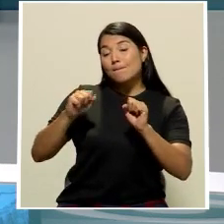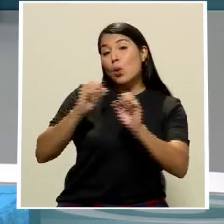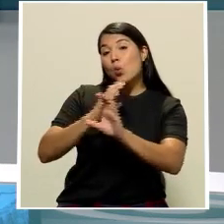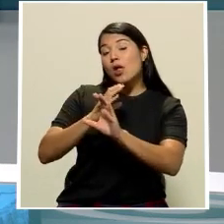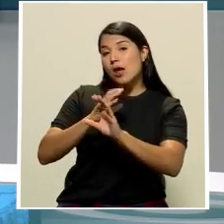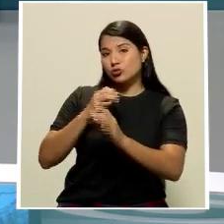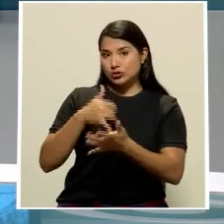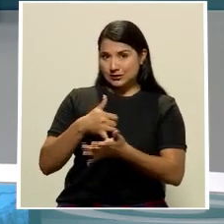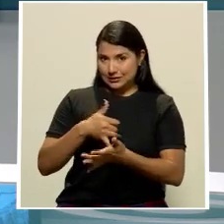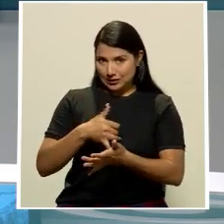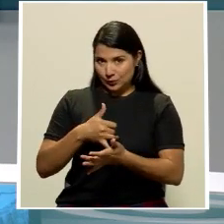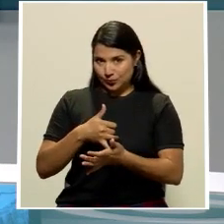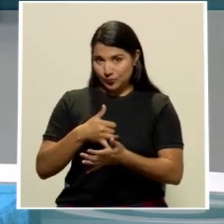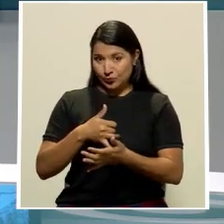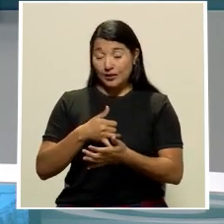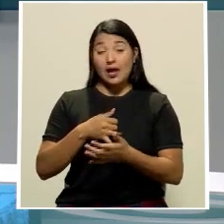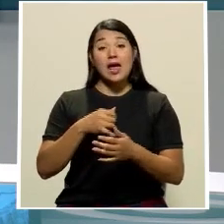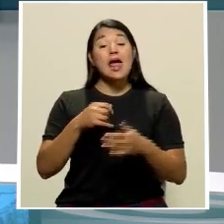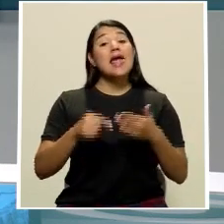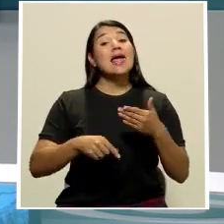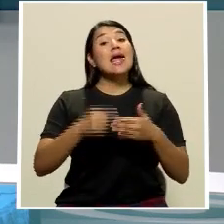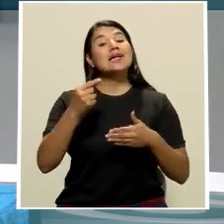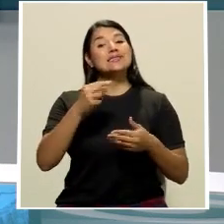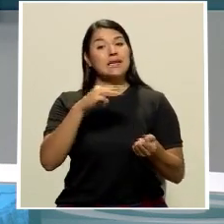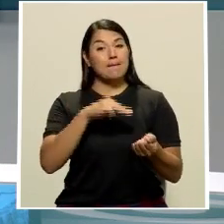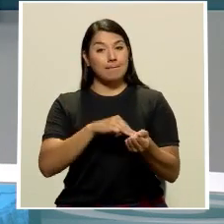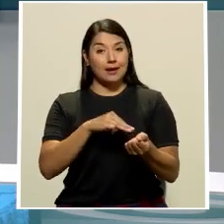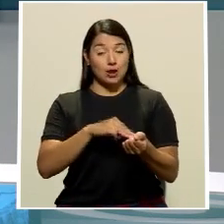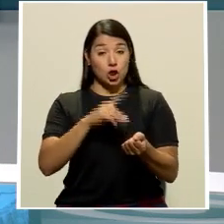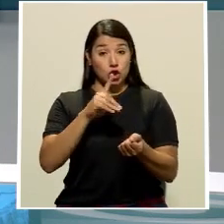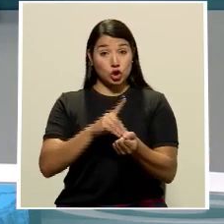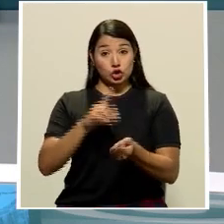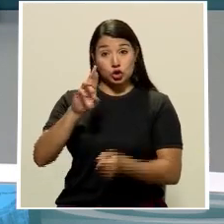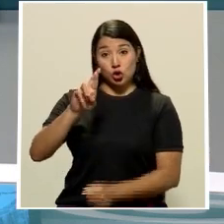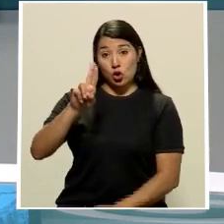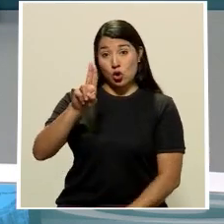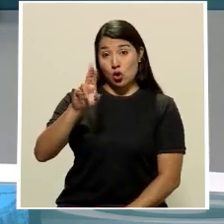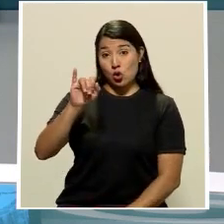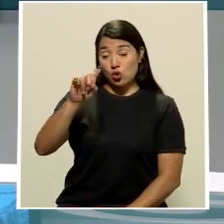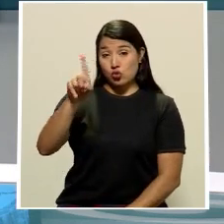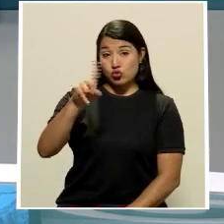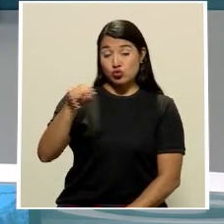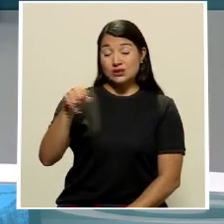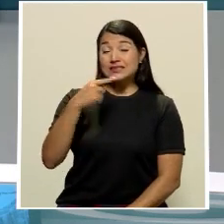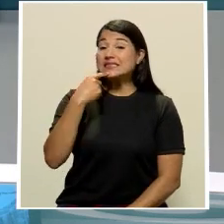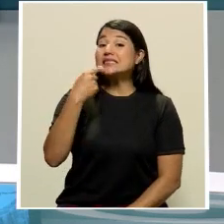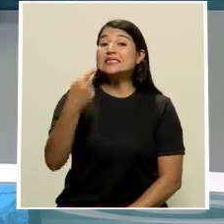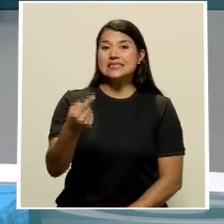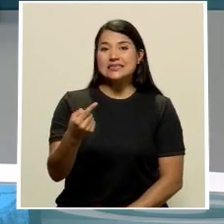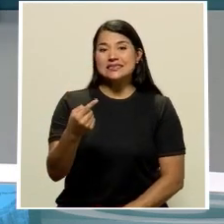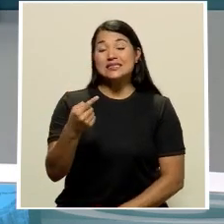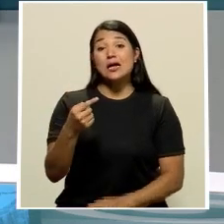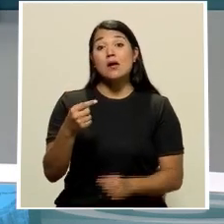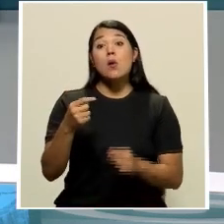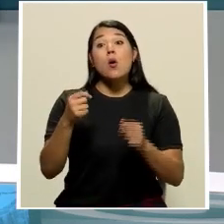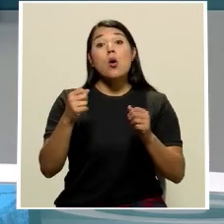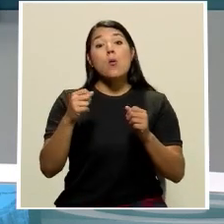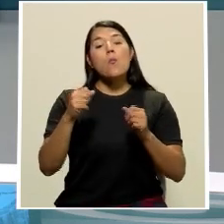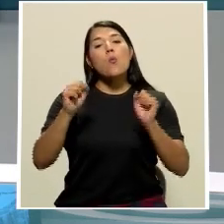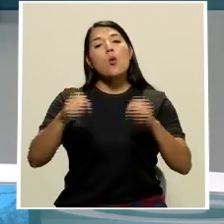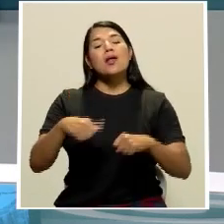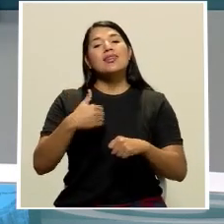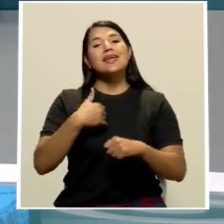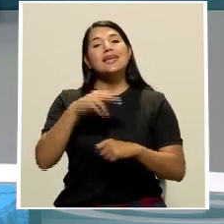intensivos. El gerente médico Mario Ruiz señaló que se dispondrá de 287